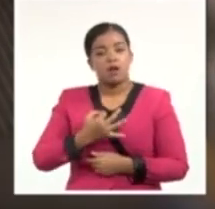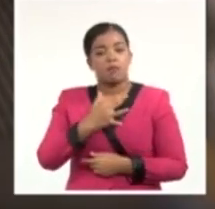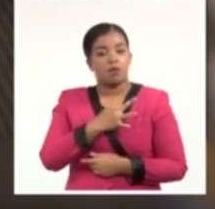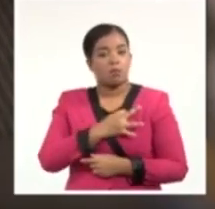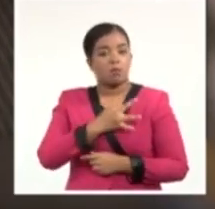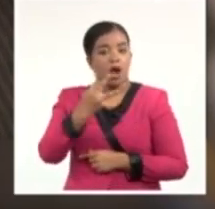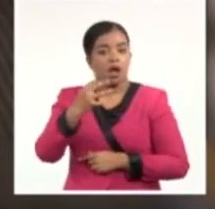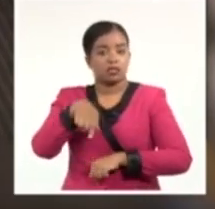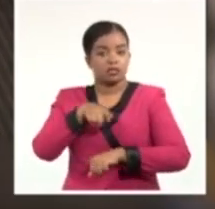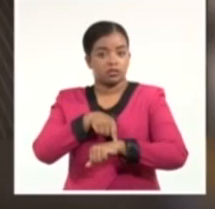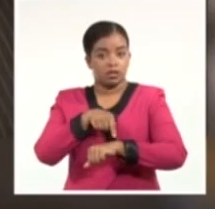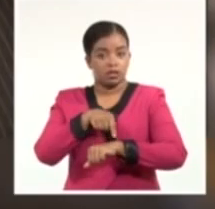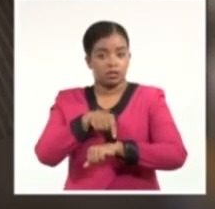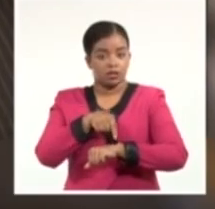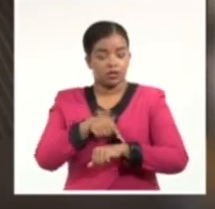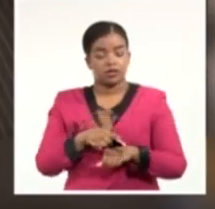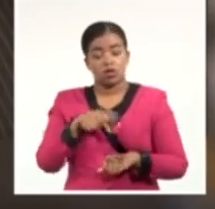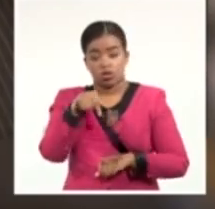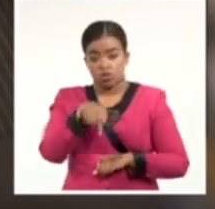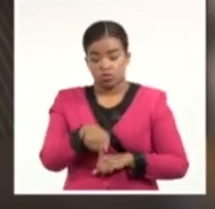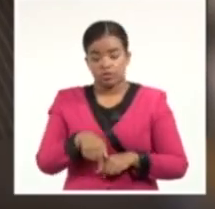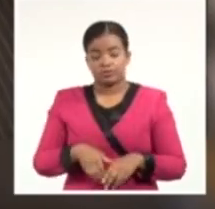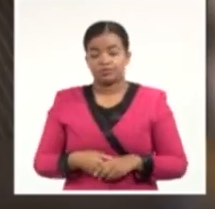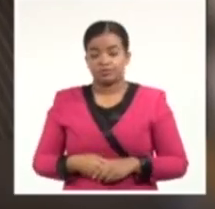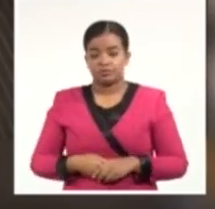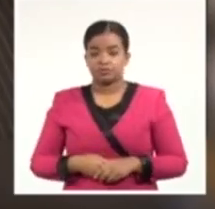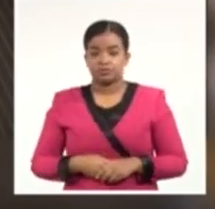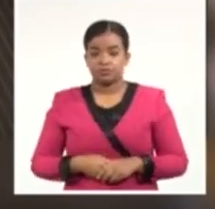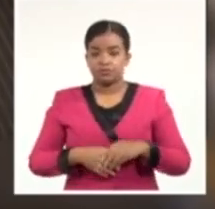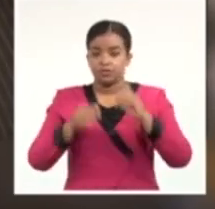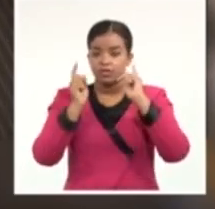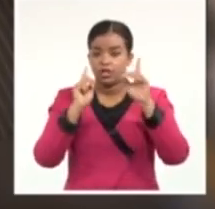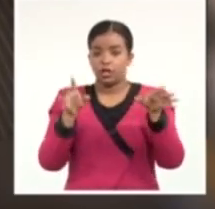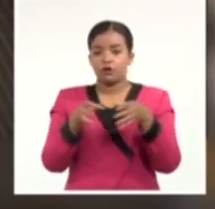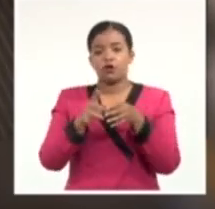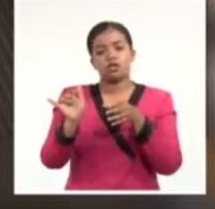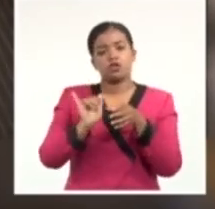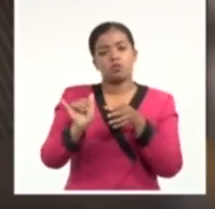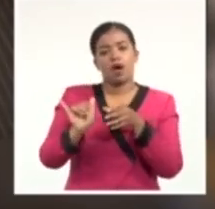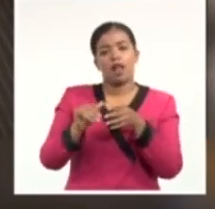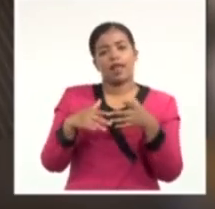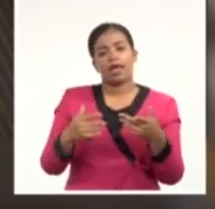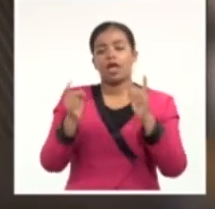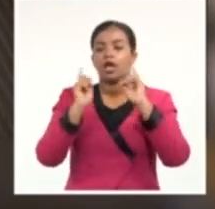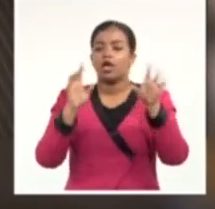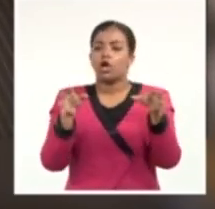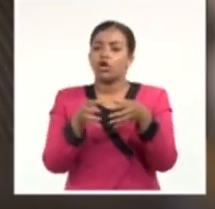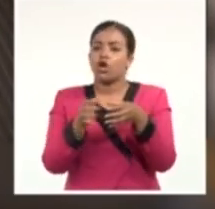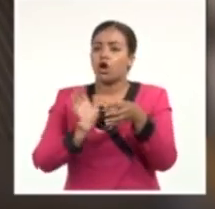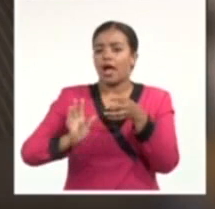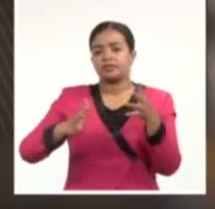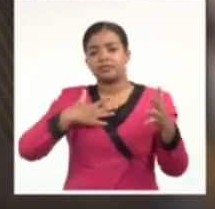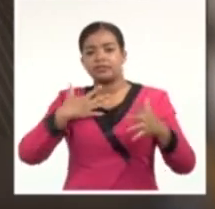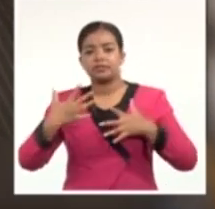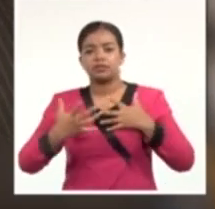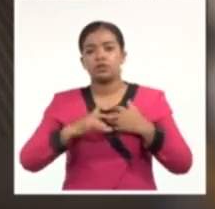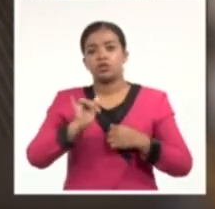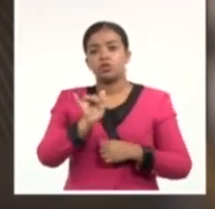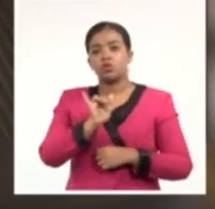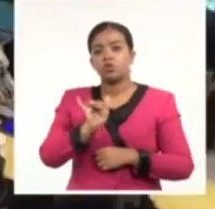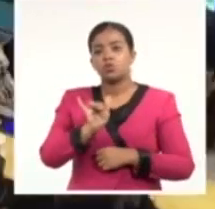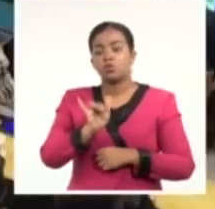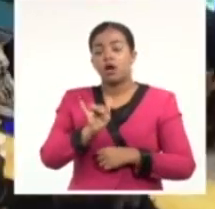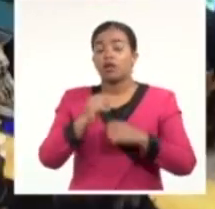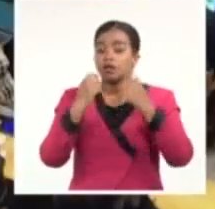que parecería que sería fundamentalmente celebratoria, se convirtiera en una discusión